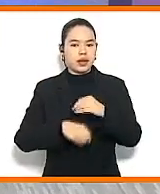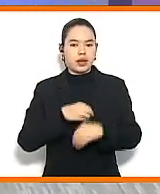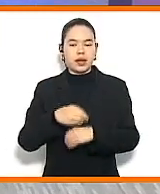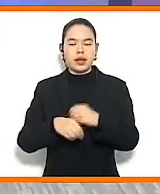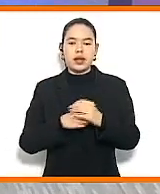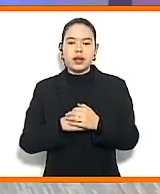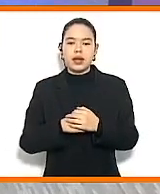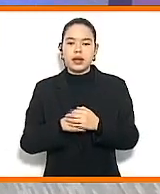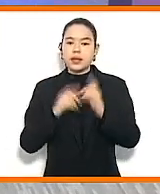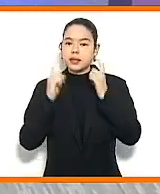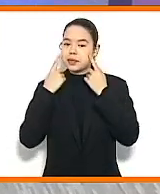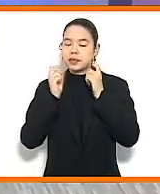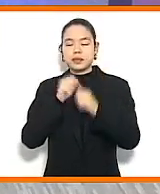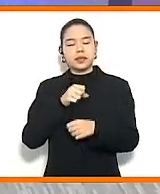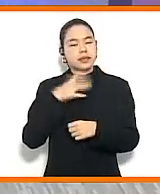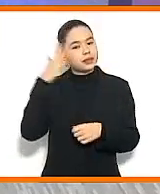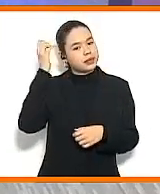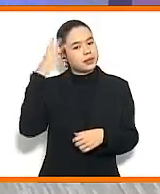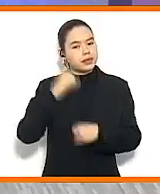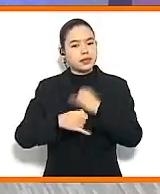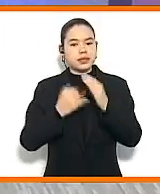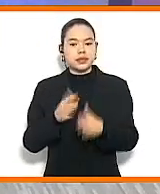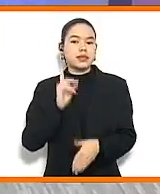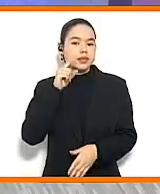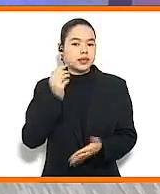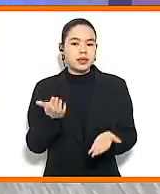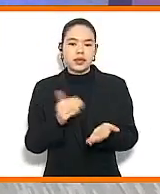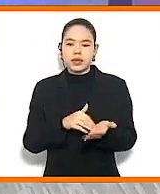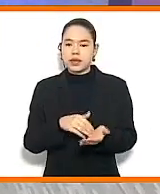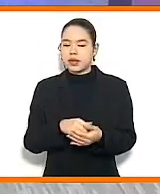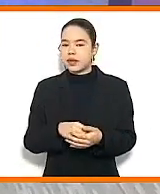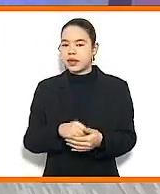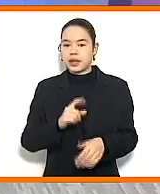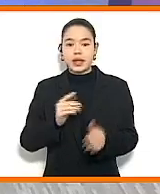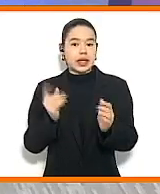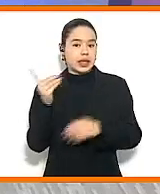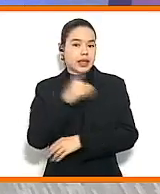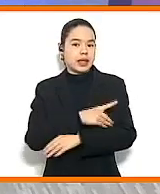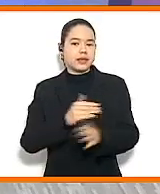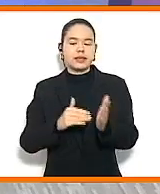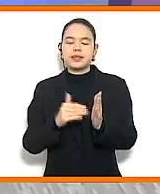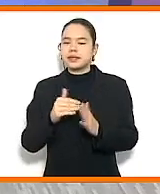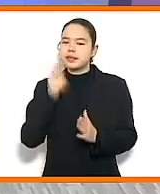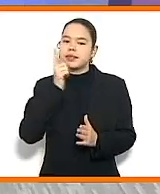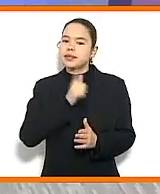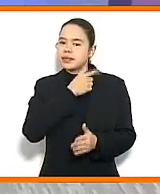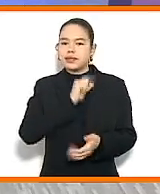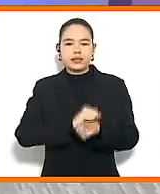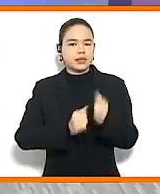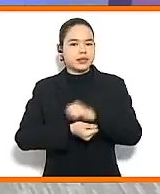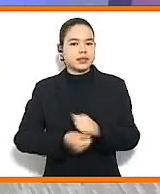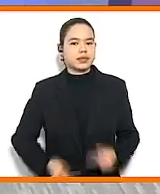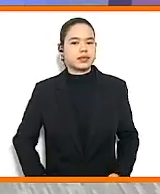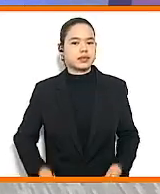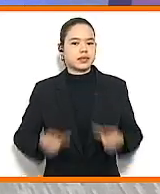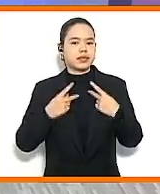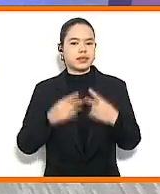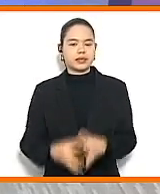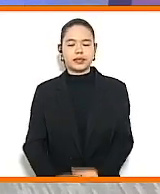sorteo, Tatiana. Así es, también, querido jugador, te esperamos mañana en nuestro Día Millonario. ¡Loto! ¡Te cambia la vida!